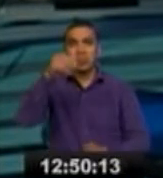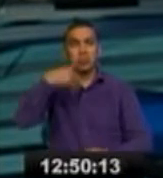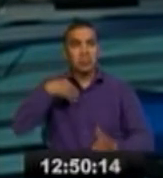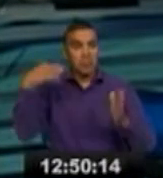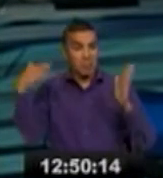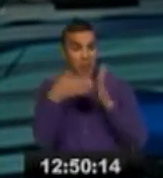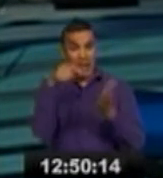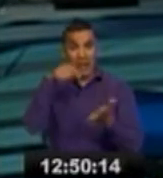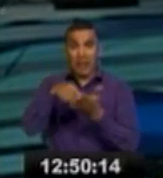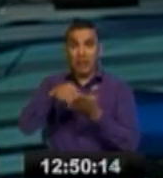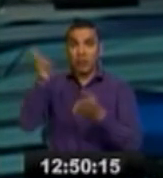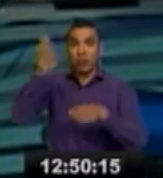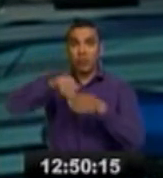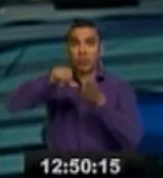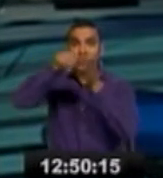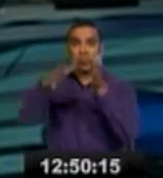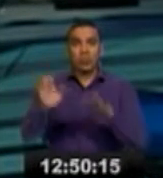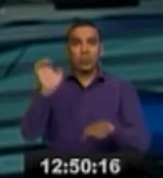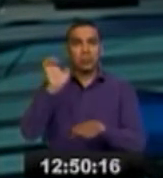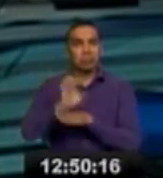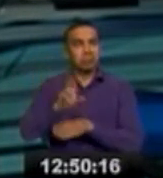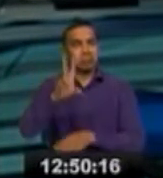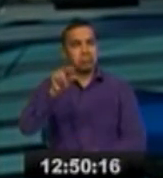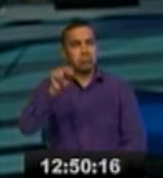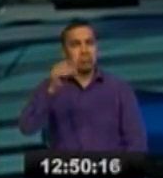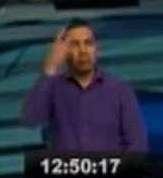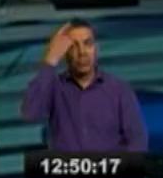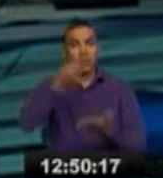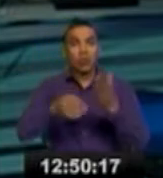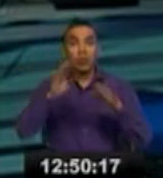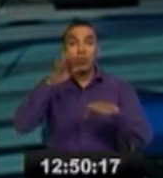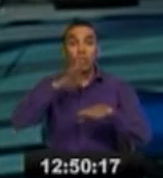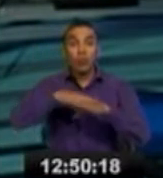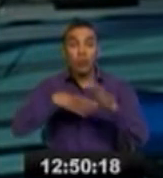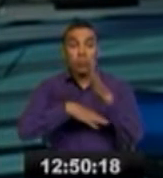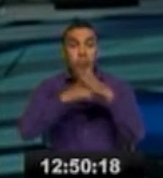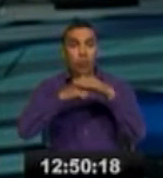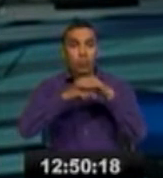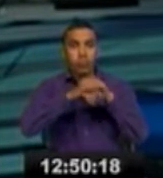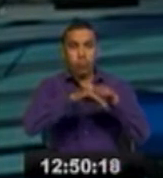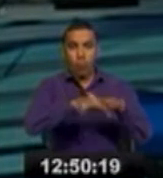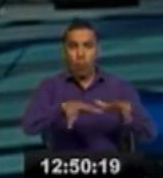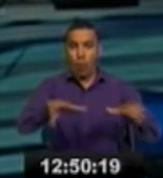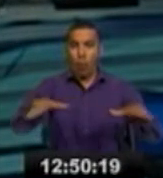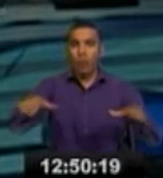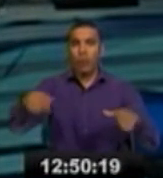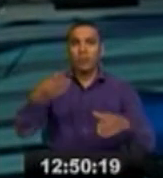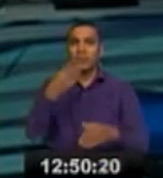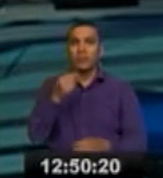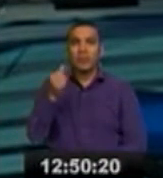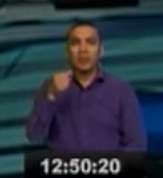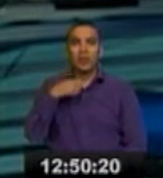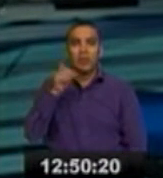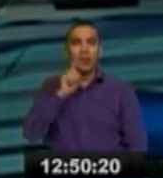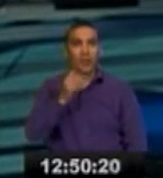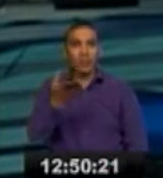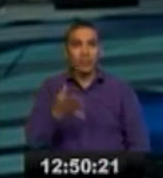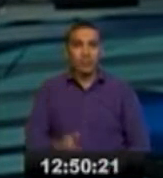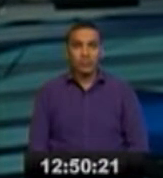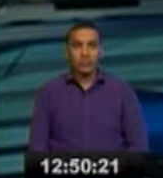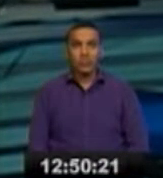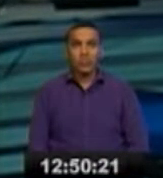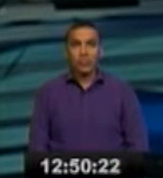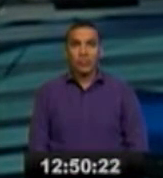impacto legal sobre los ciudadanos ecuatorianos afectados por la contaminación ambiental que provocó Chevron durante el siglo pasado.